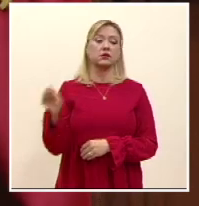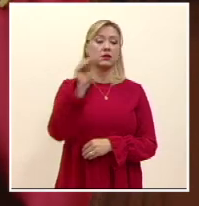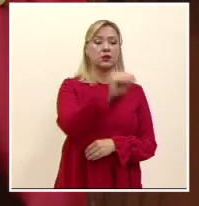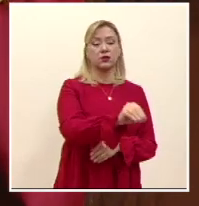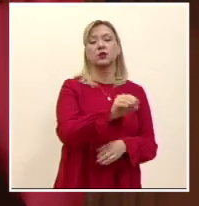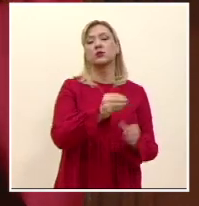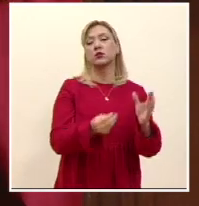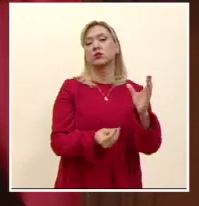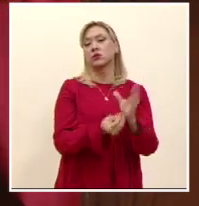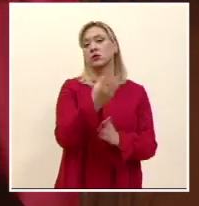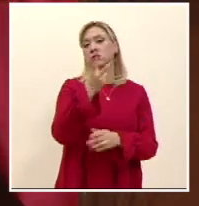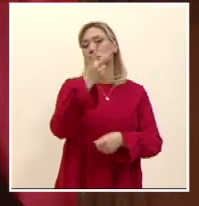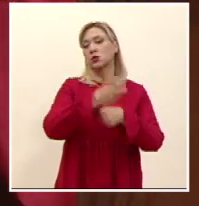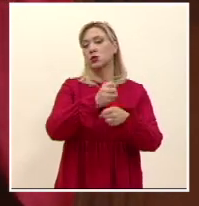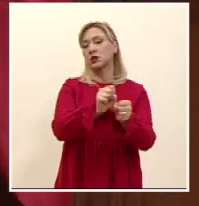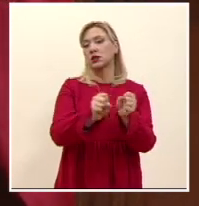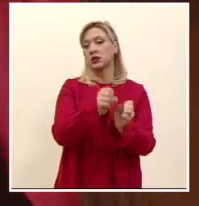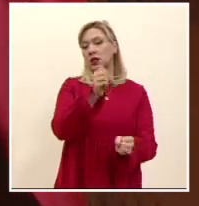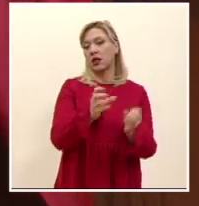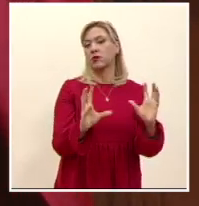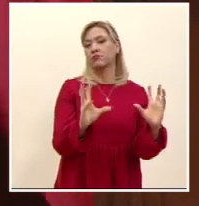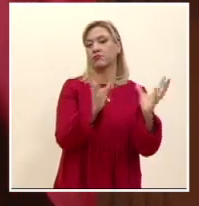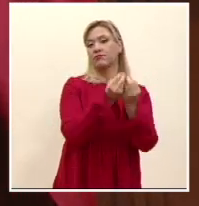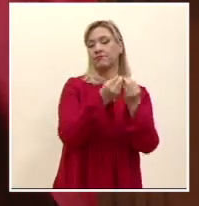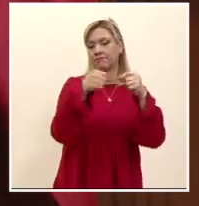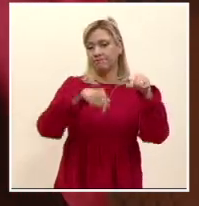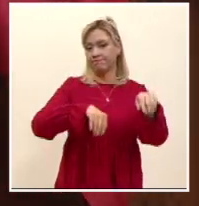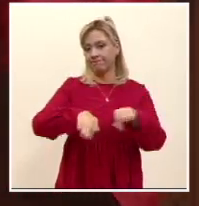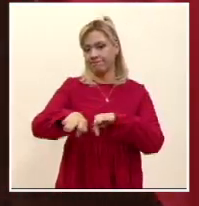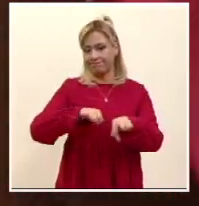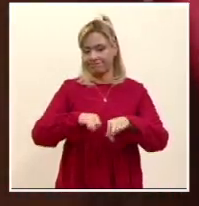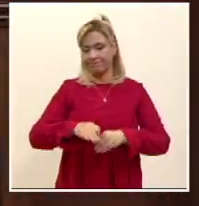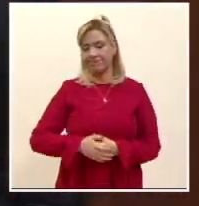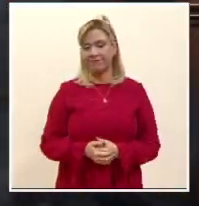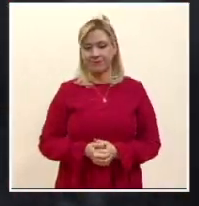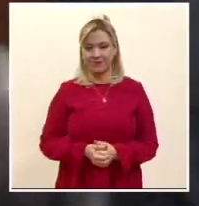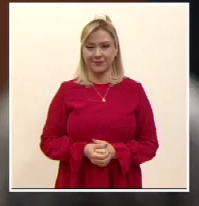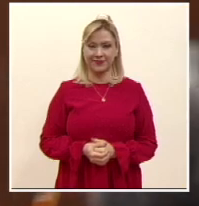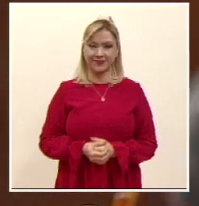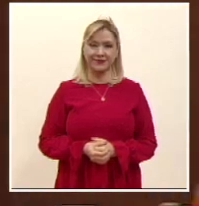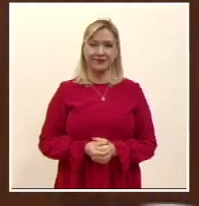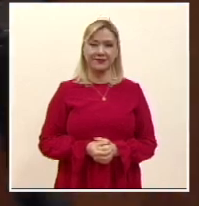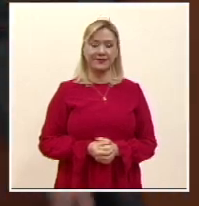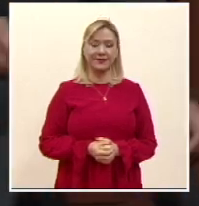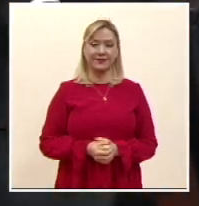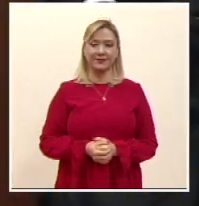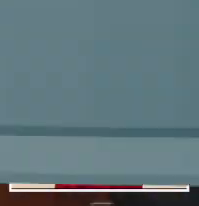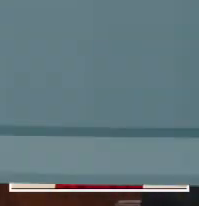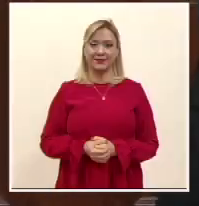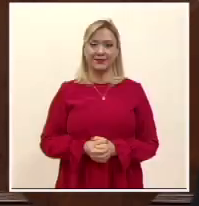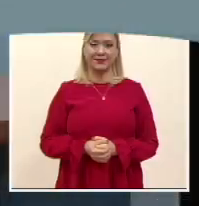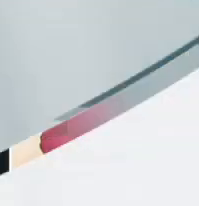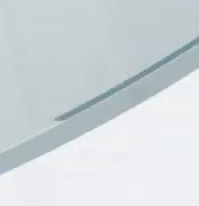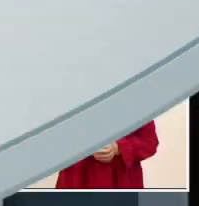de la Suprema Corte. Para el canal del Poder Judicial de la Federación, Mario López Peña.